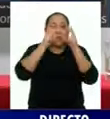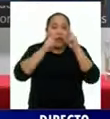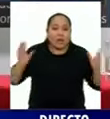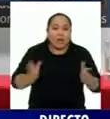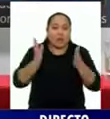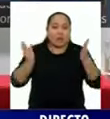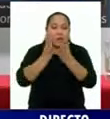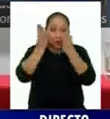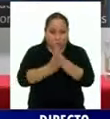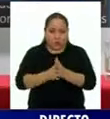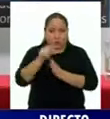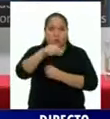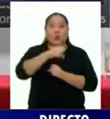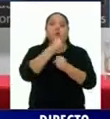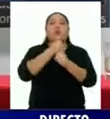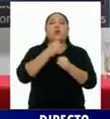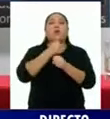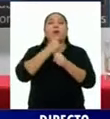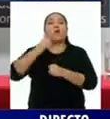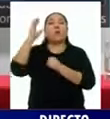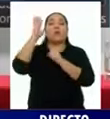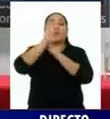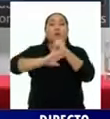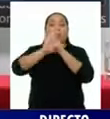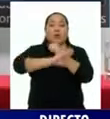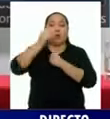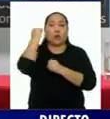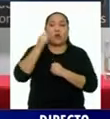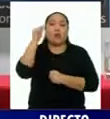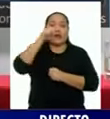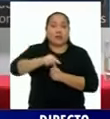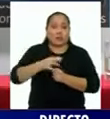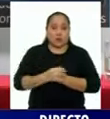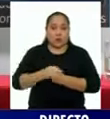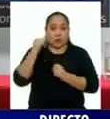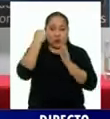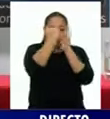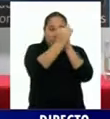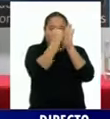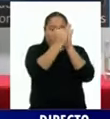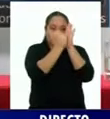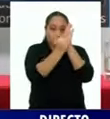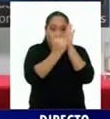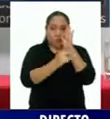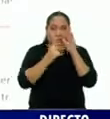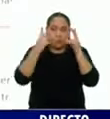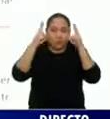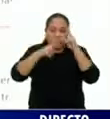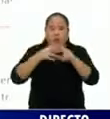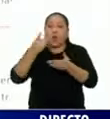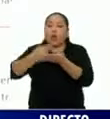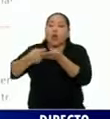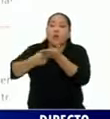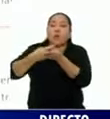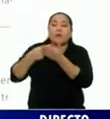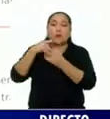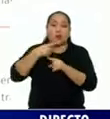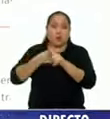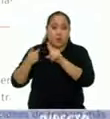promoción de un trabajo seguro y con derechos. Lo siguiente. Para ello, en base a un productivo proceso de diálogo social con